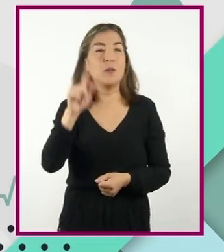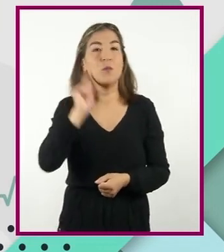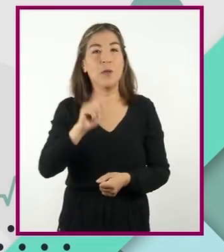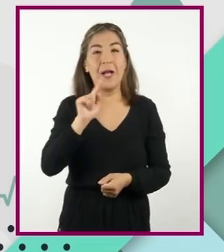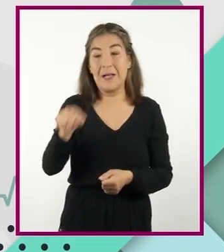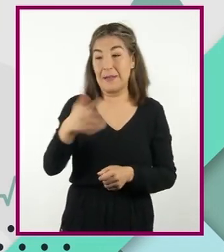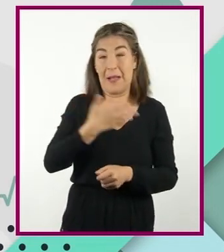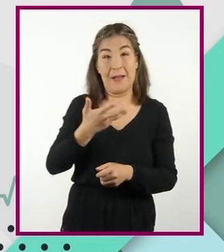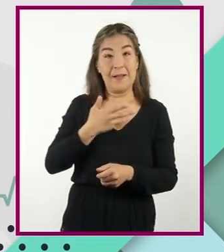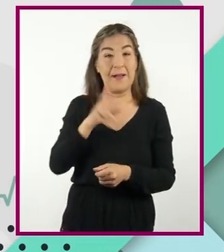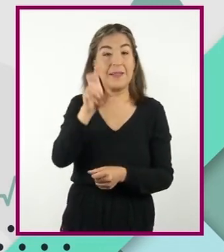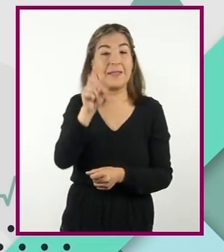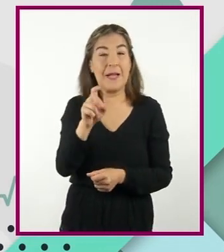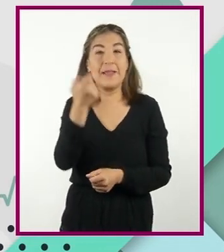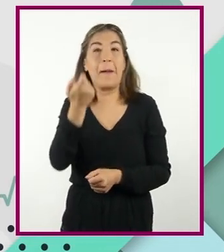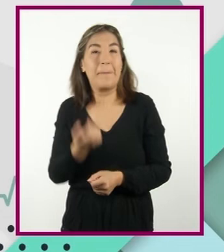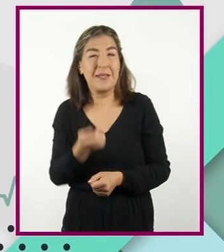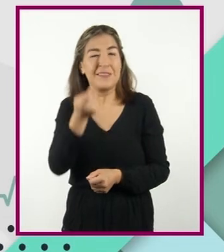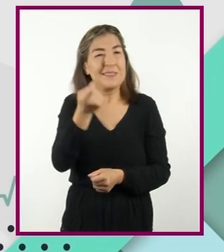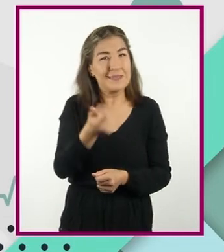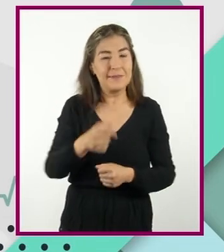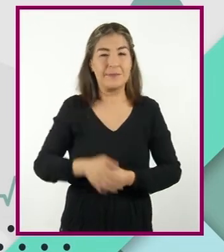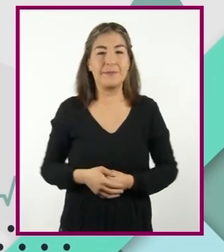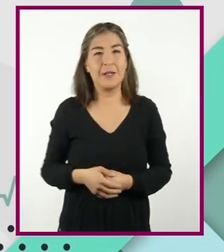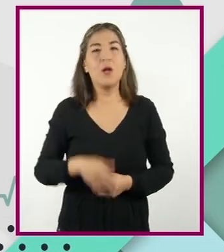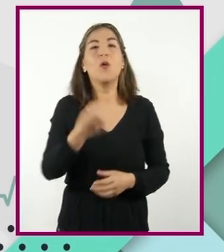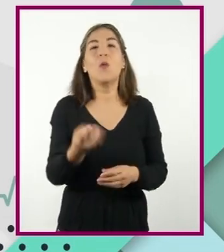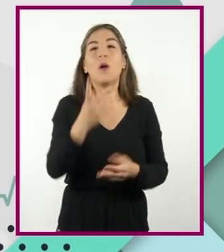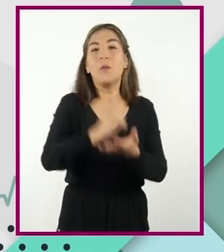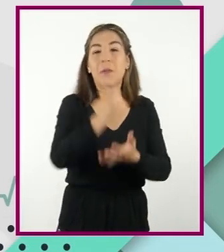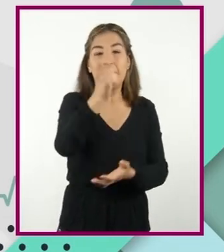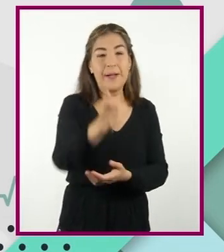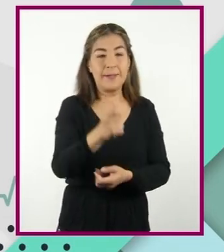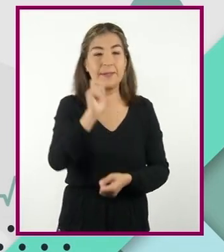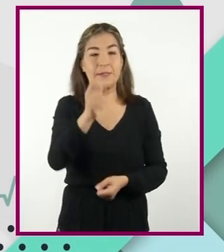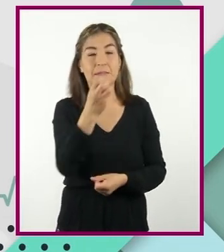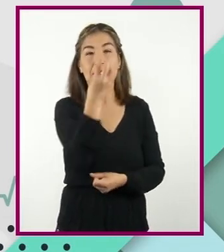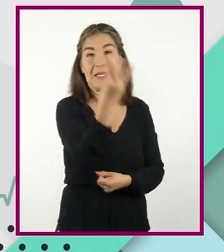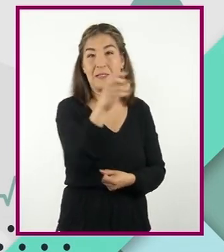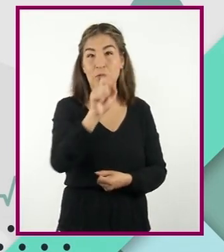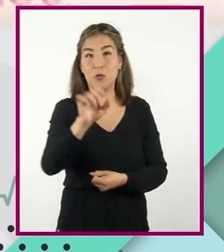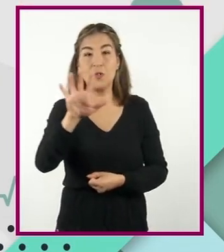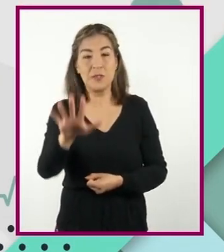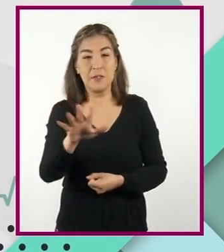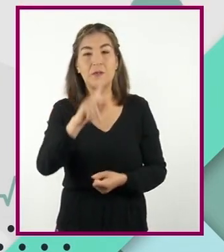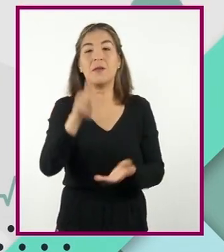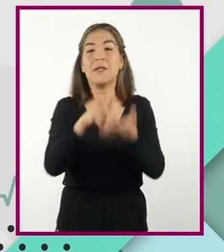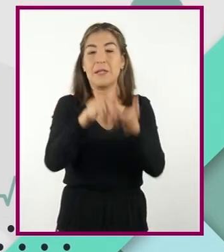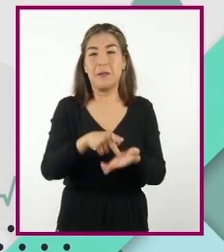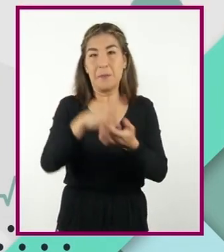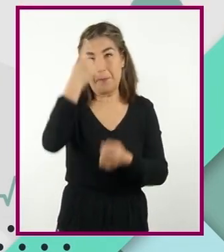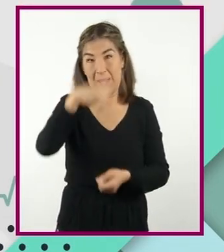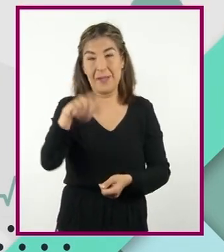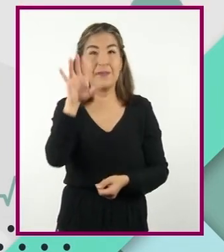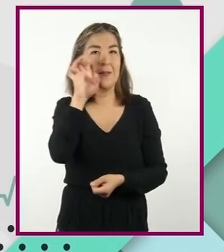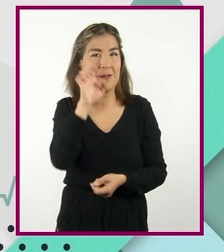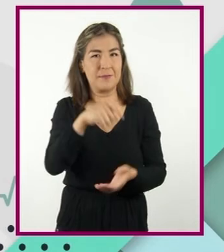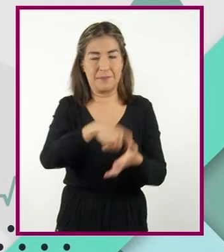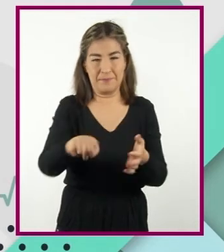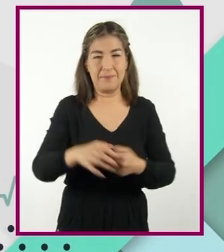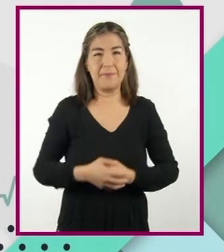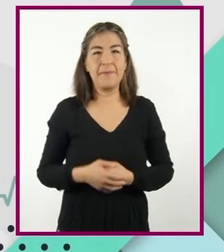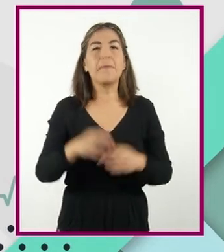pesos y cuánto pagaría por 3.5 kilogramos de naranja para el jugo. Utilicemos la